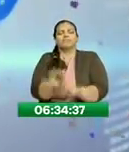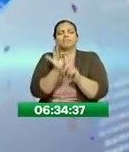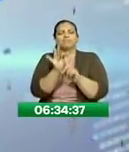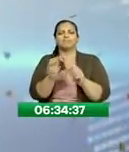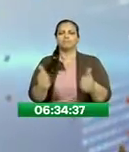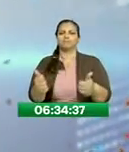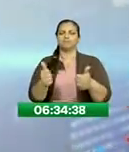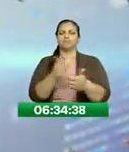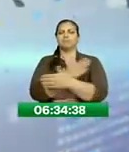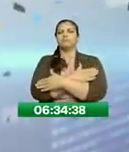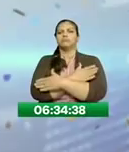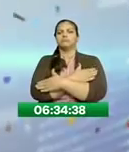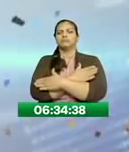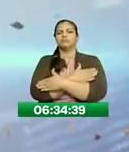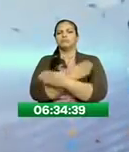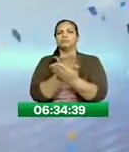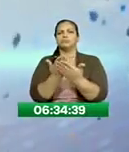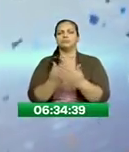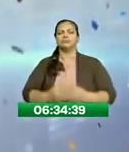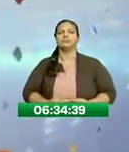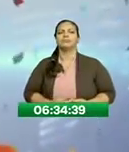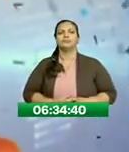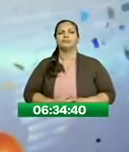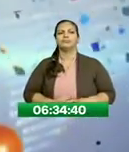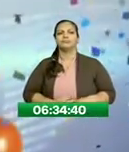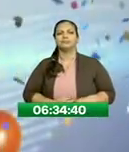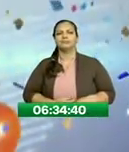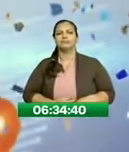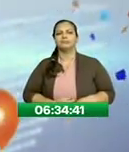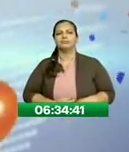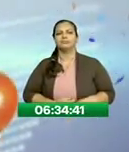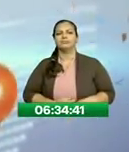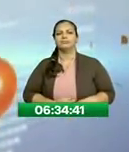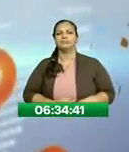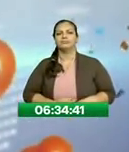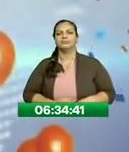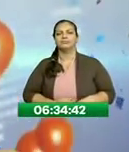¡Feliz cumpleaños, amigos! ¡Muy bien! ¡Felicidades!